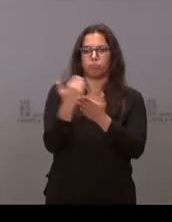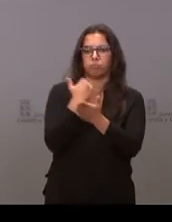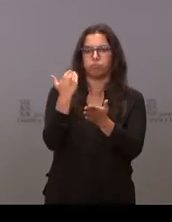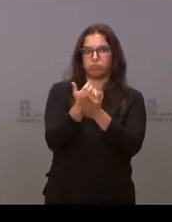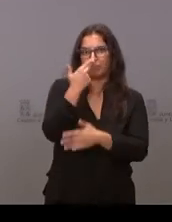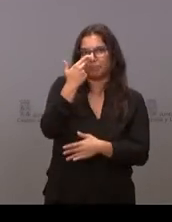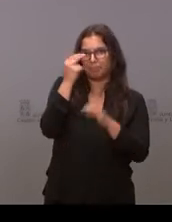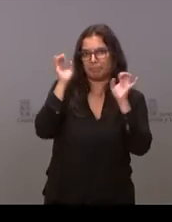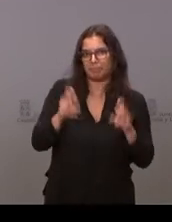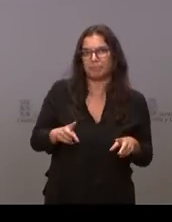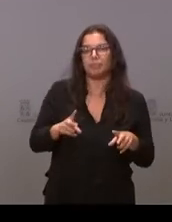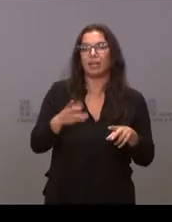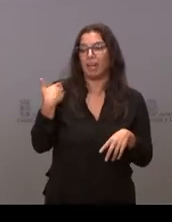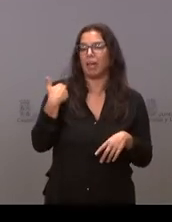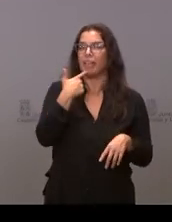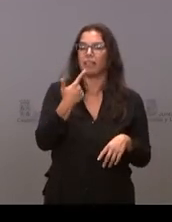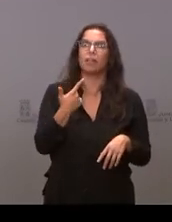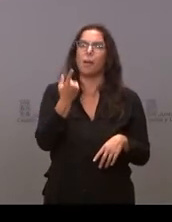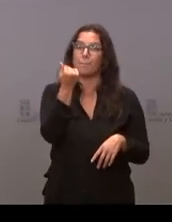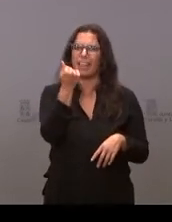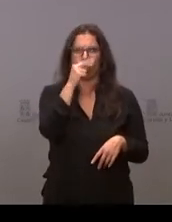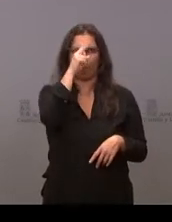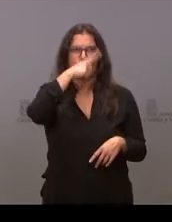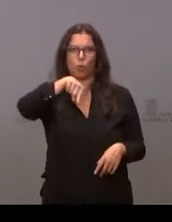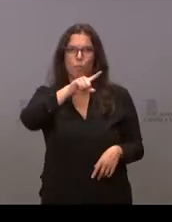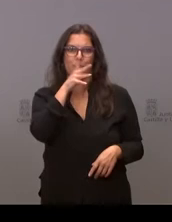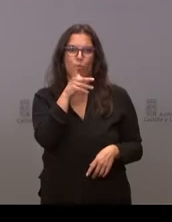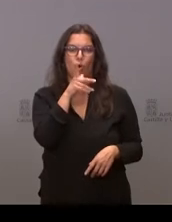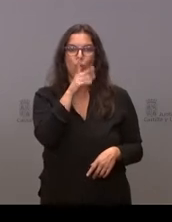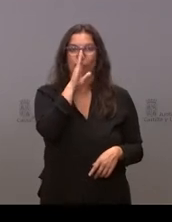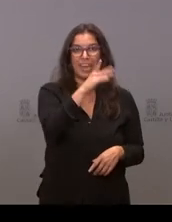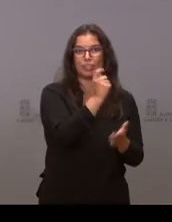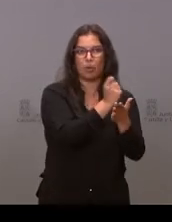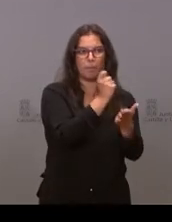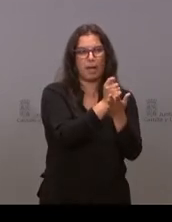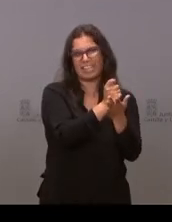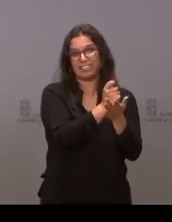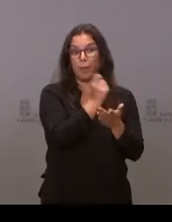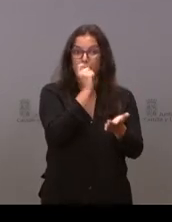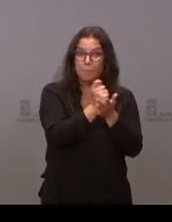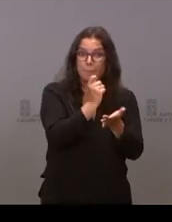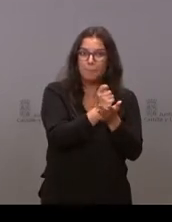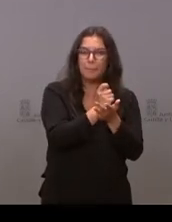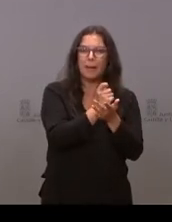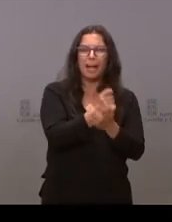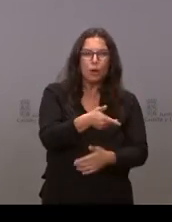hace un momento y es verdad, preocupan los precios. El logro de precios dignos, de precios justos para el conjunto de nuestros agricultores y